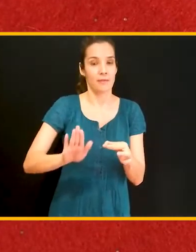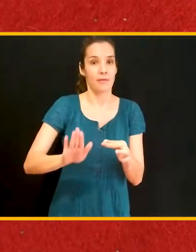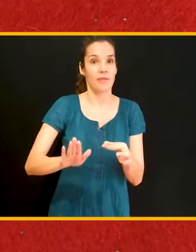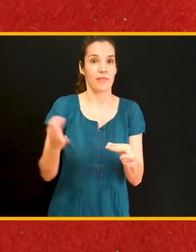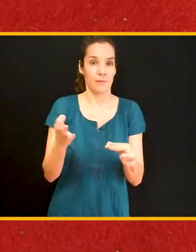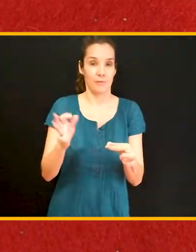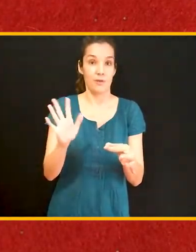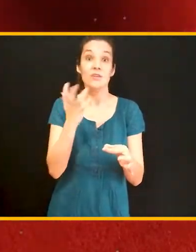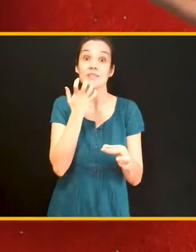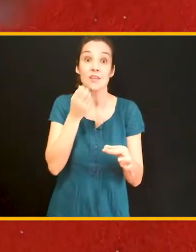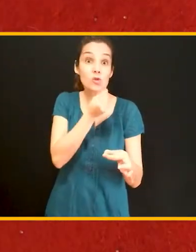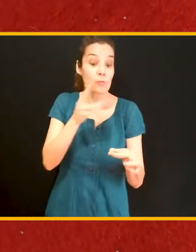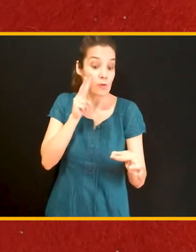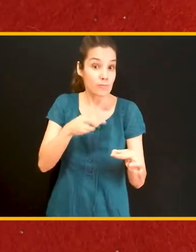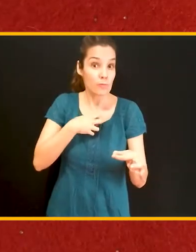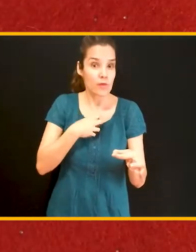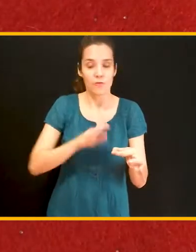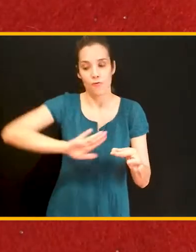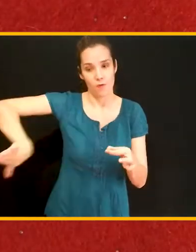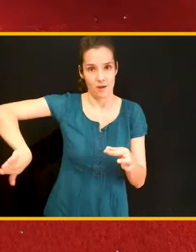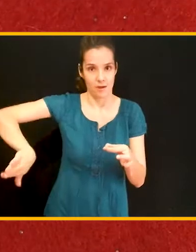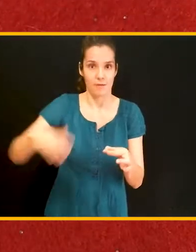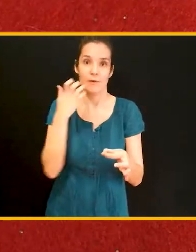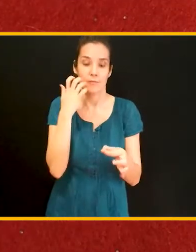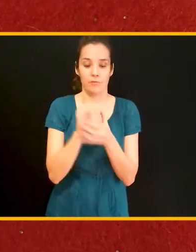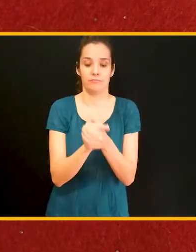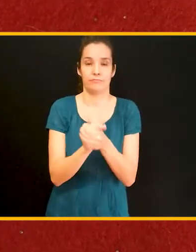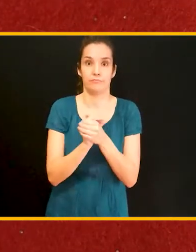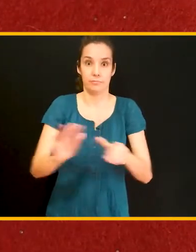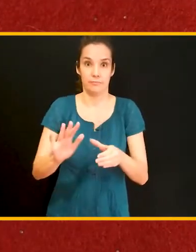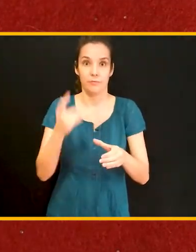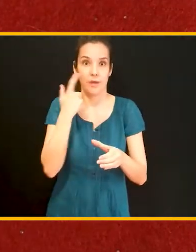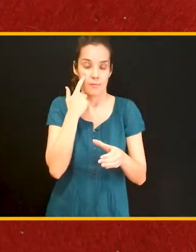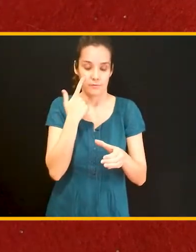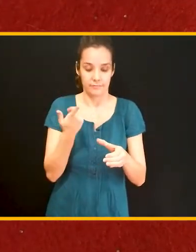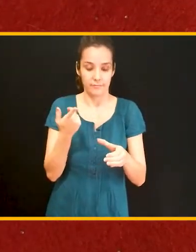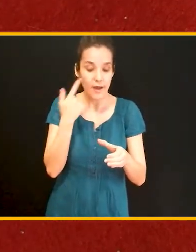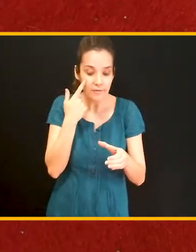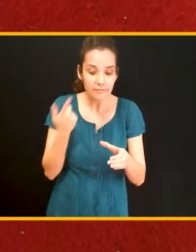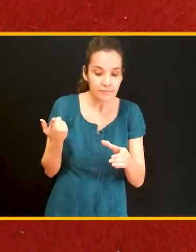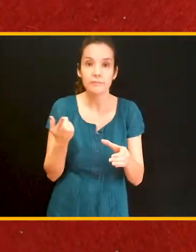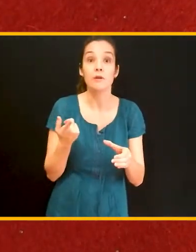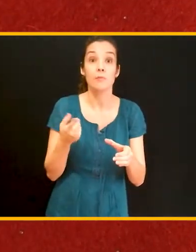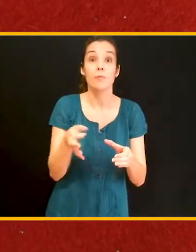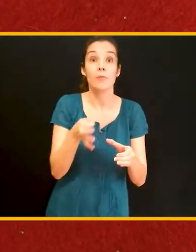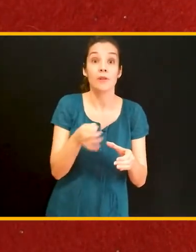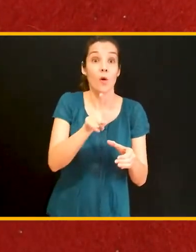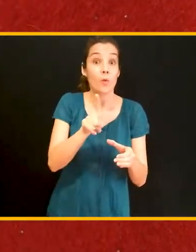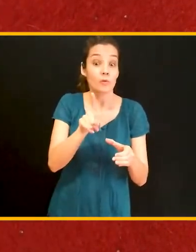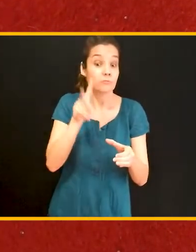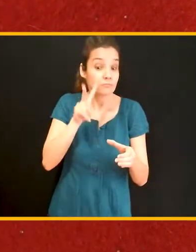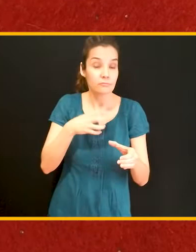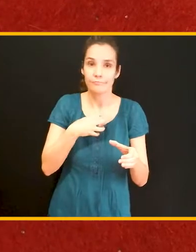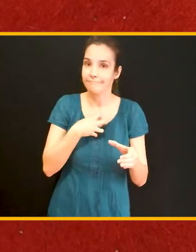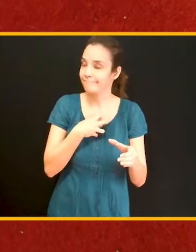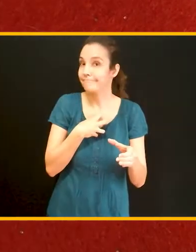descartar. Una, dos, tres y... Mira, esta, ¿que cuál era? El 1 ya no está,